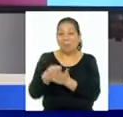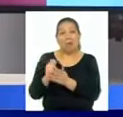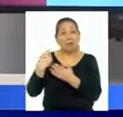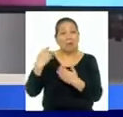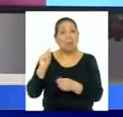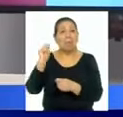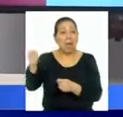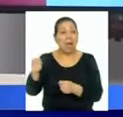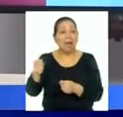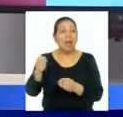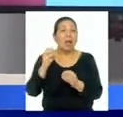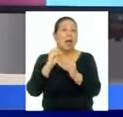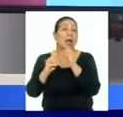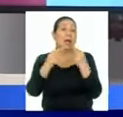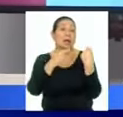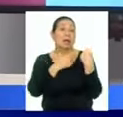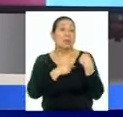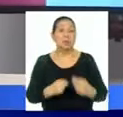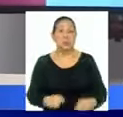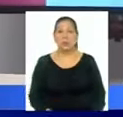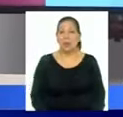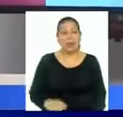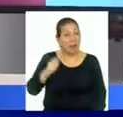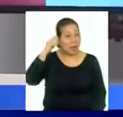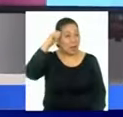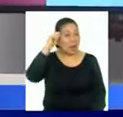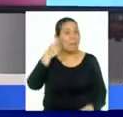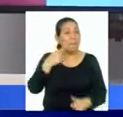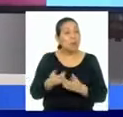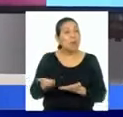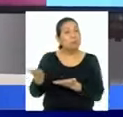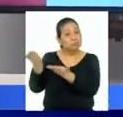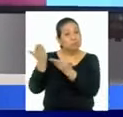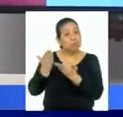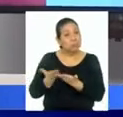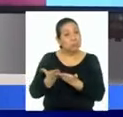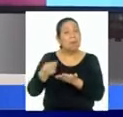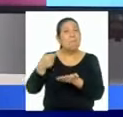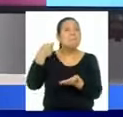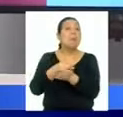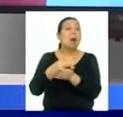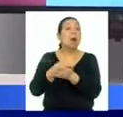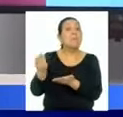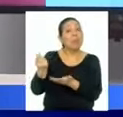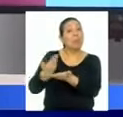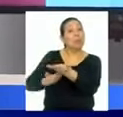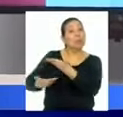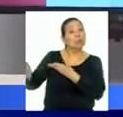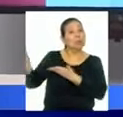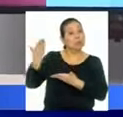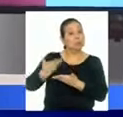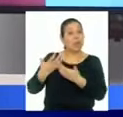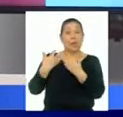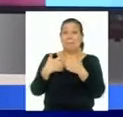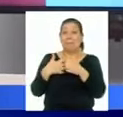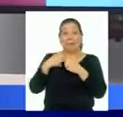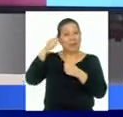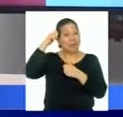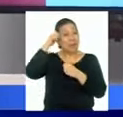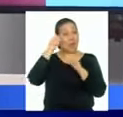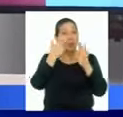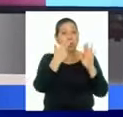habían brindado frente al dinero entregado. Hemos solicitado la devolución por parte de la empresa de